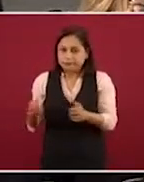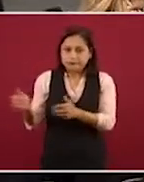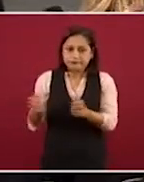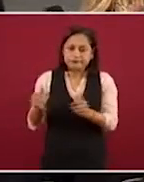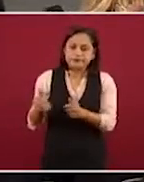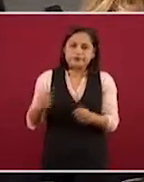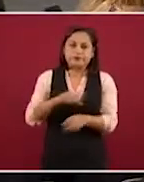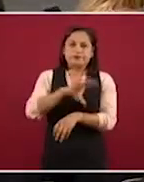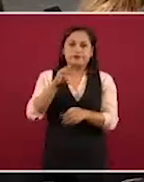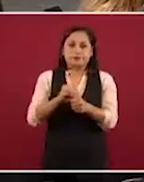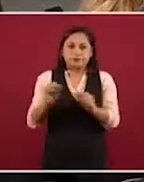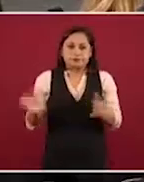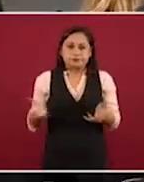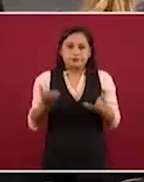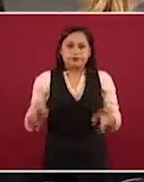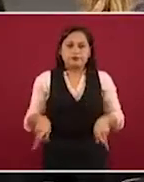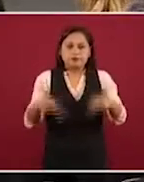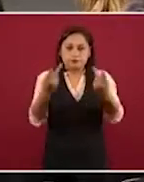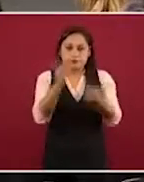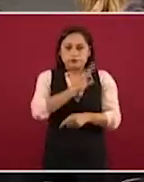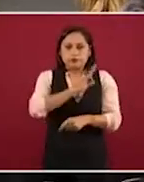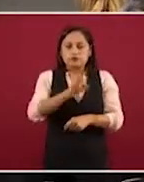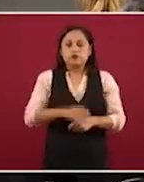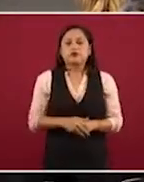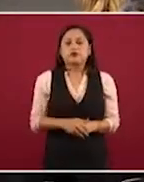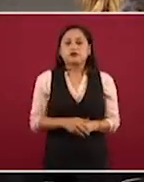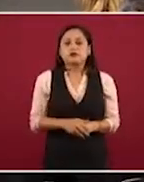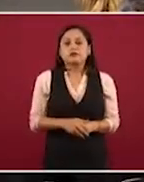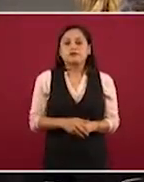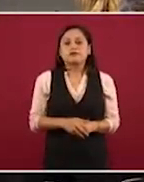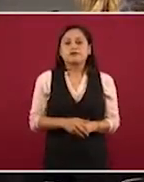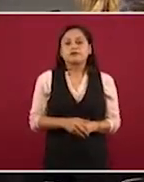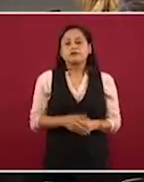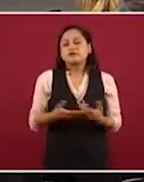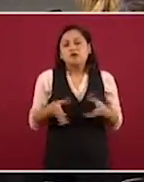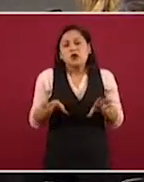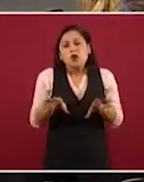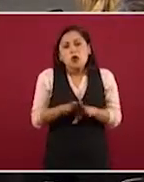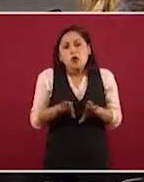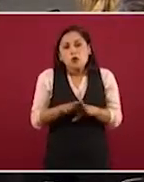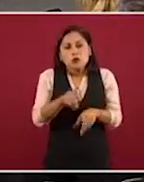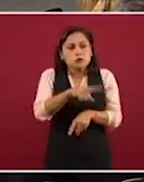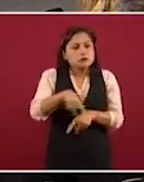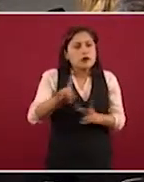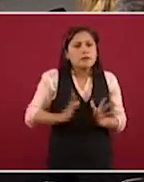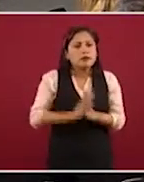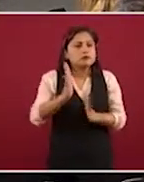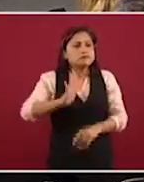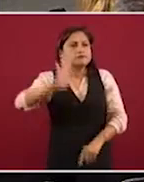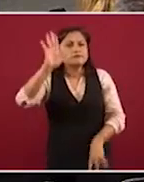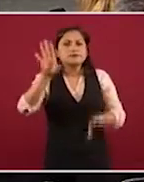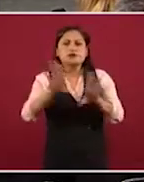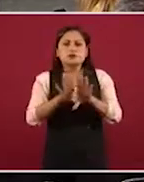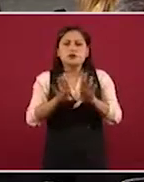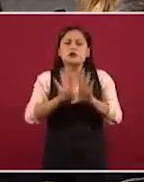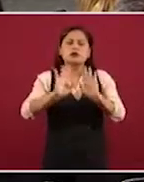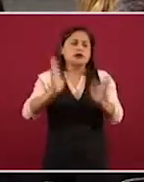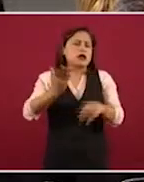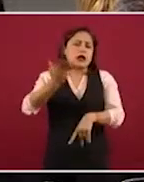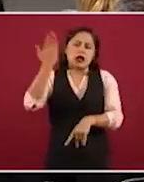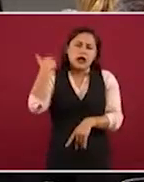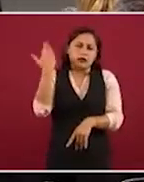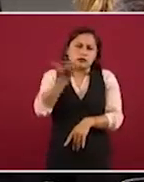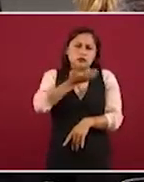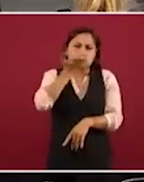el camino a seguir para participar es el ya camino el camino usual que usualmente hemos manifestado cuál es